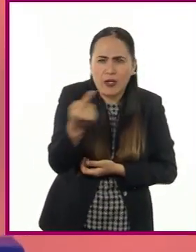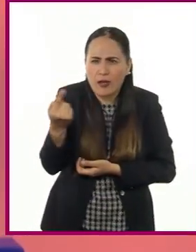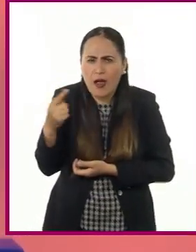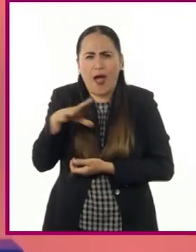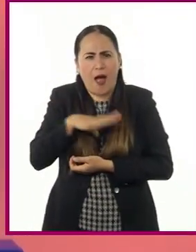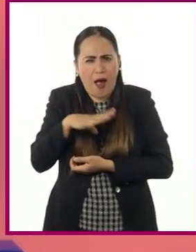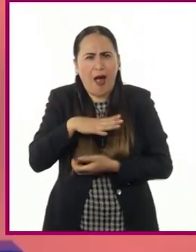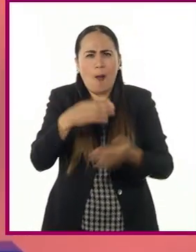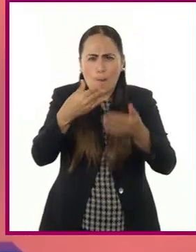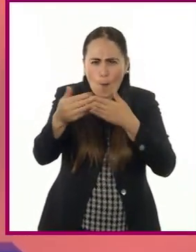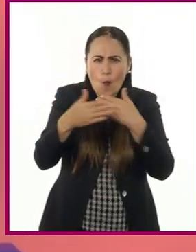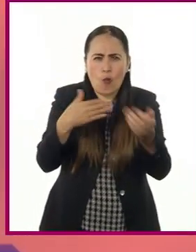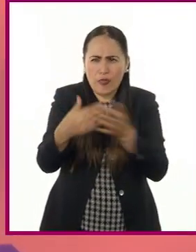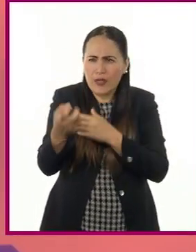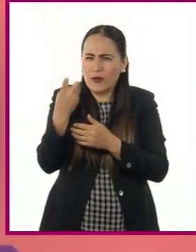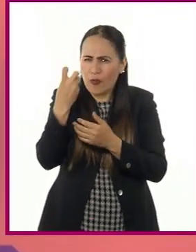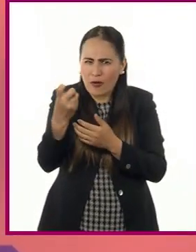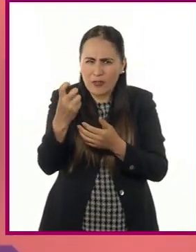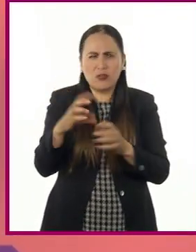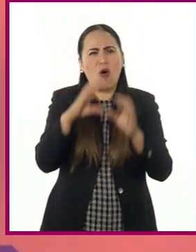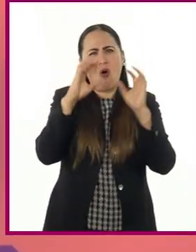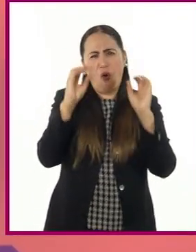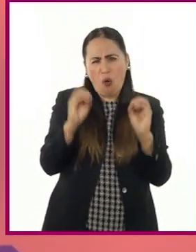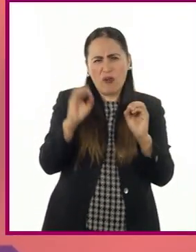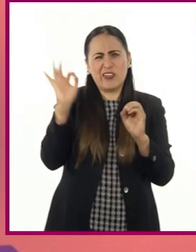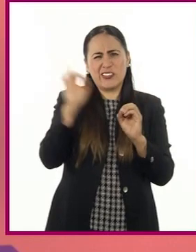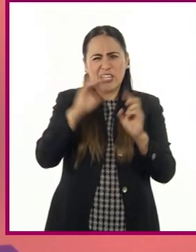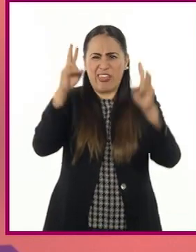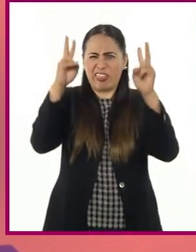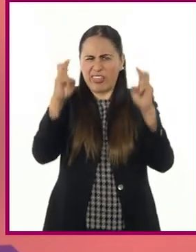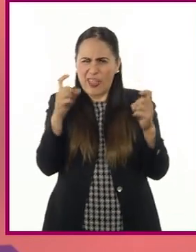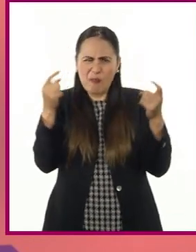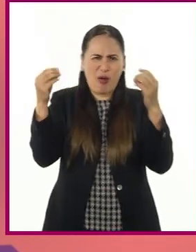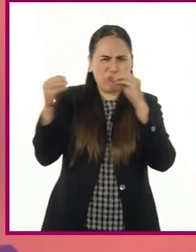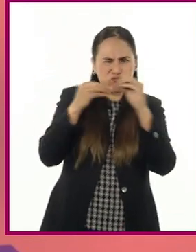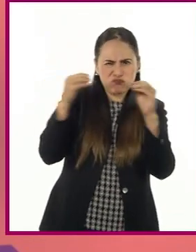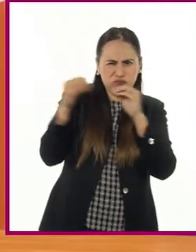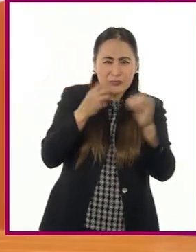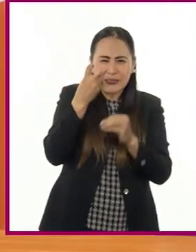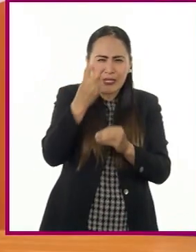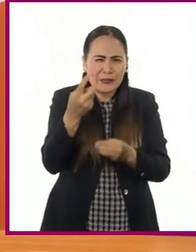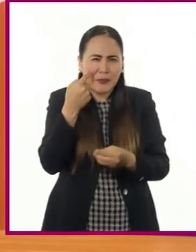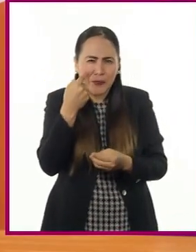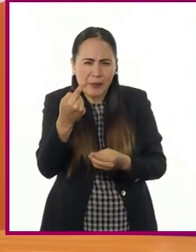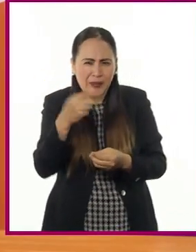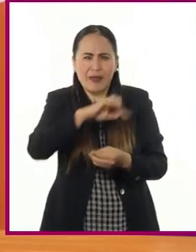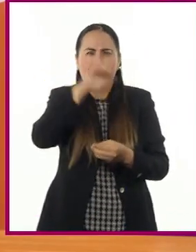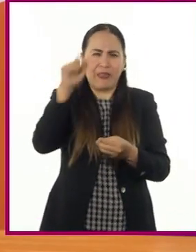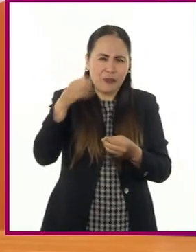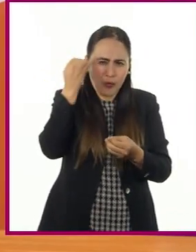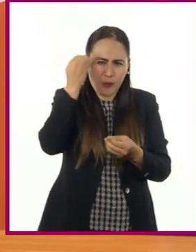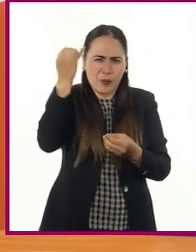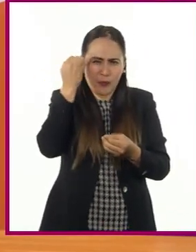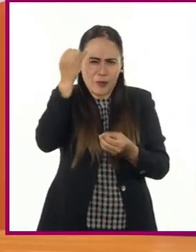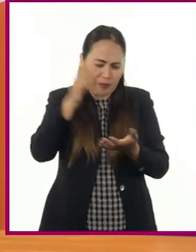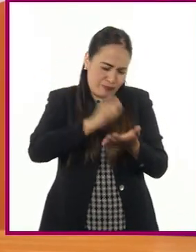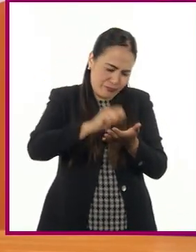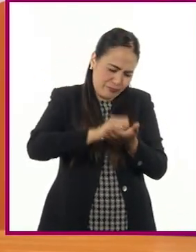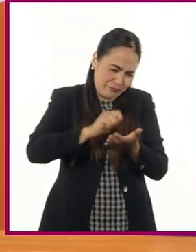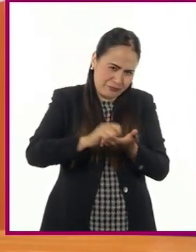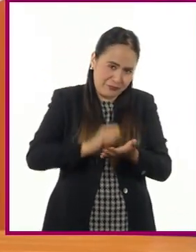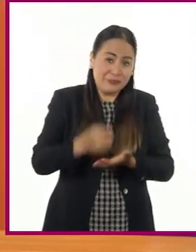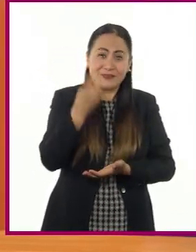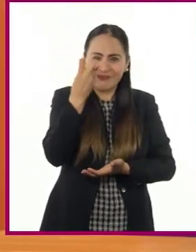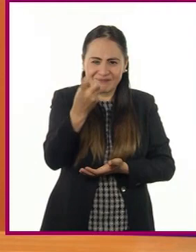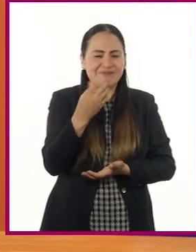está de moda o en discusión en ese momento y sobre eso escriben y crean. Exactamente, muy buena